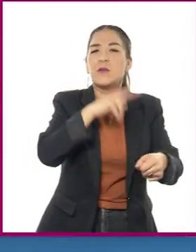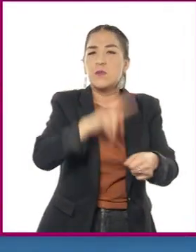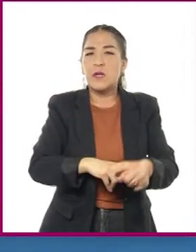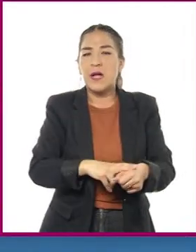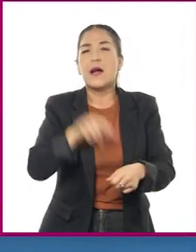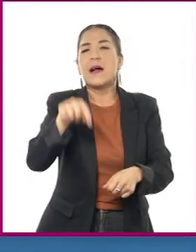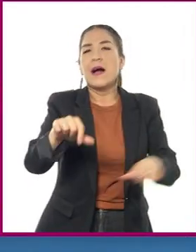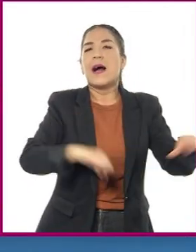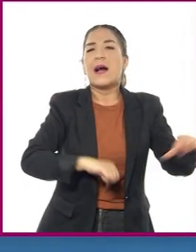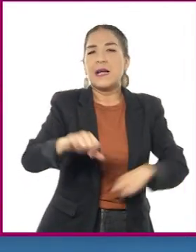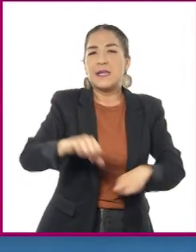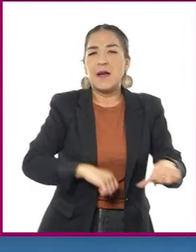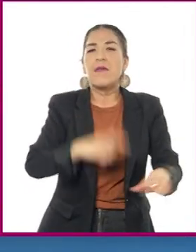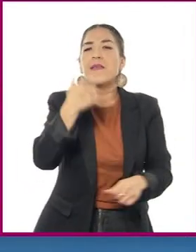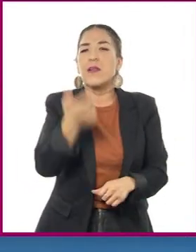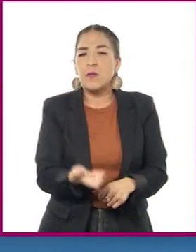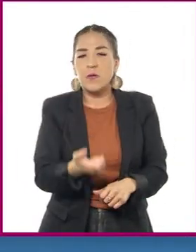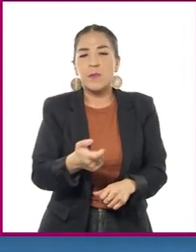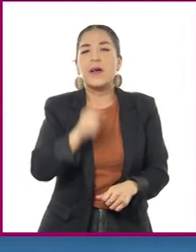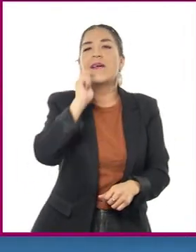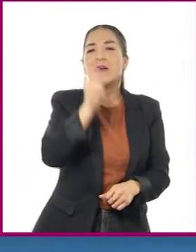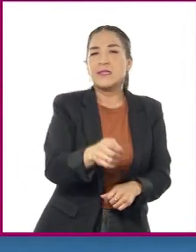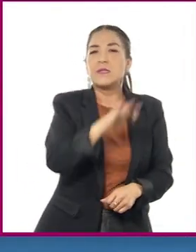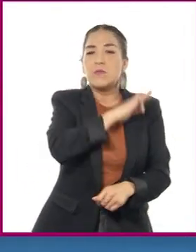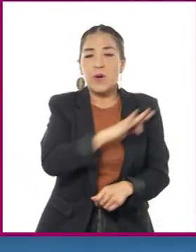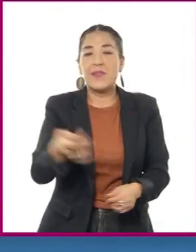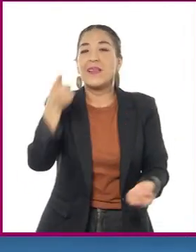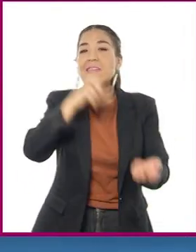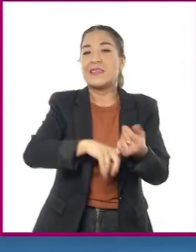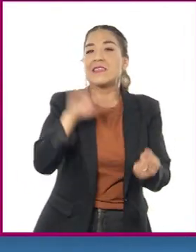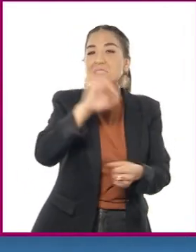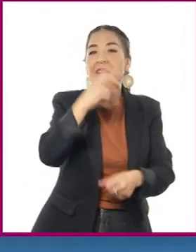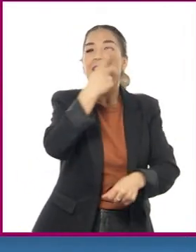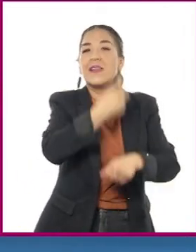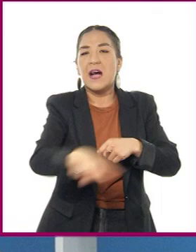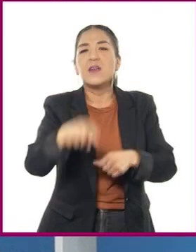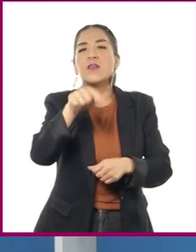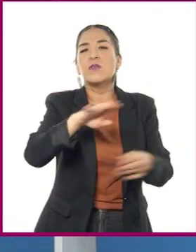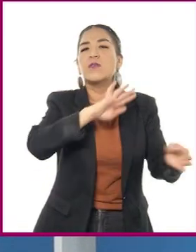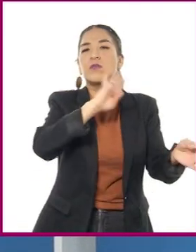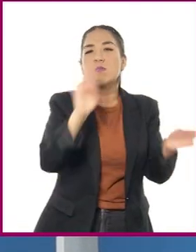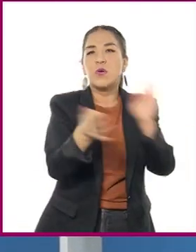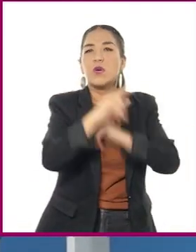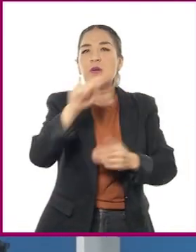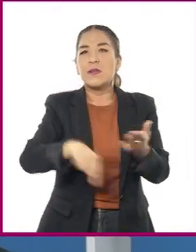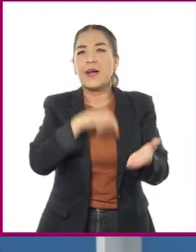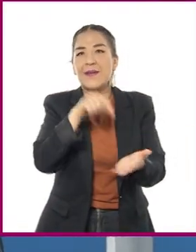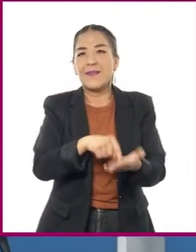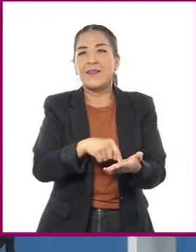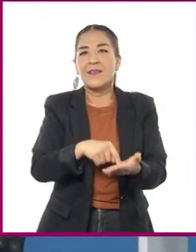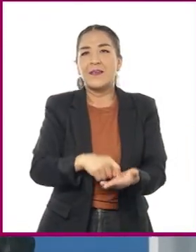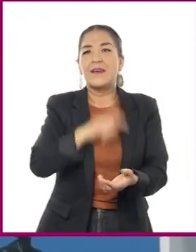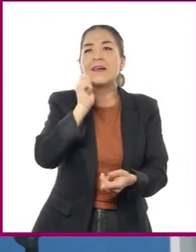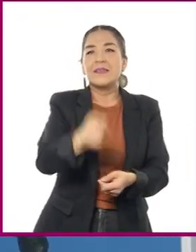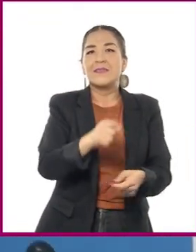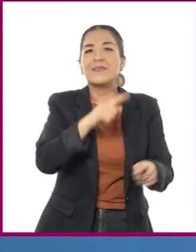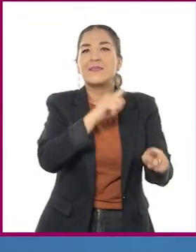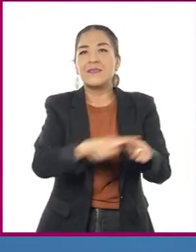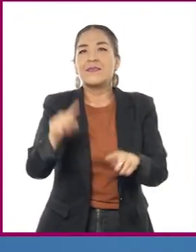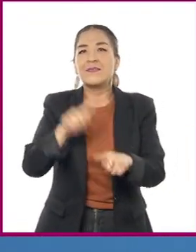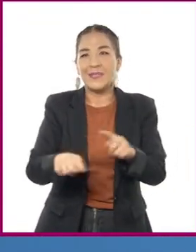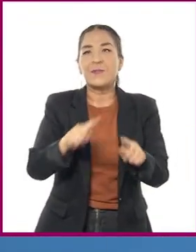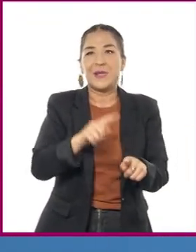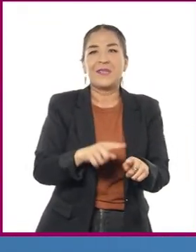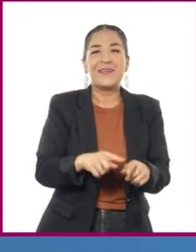¿las actividades económicas pueden llegar a dañar el medio ambiente? Por supuesto. Tal